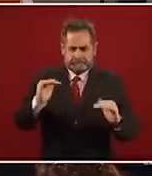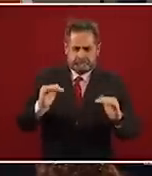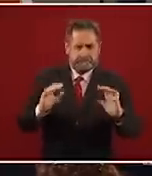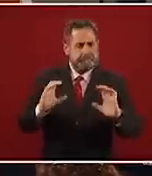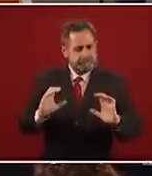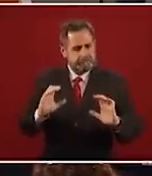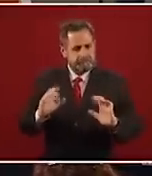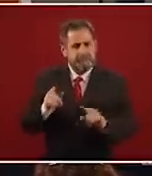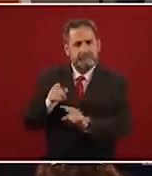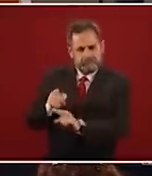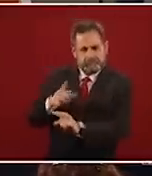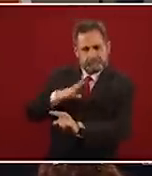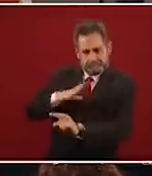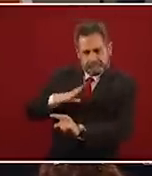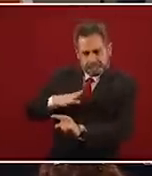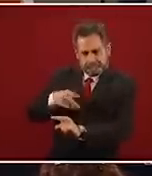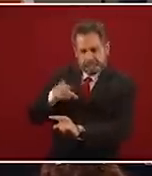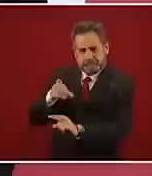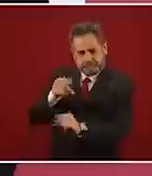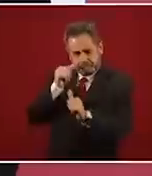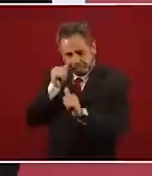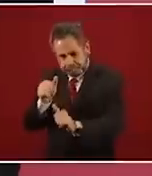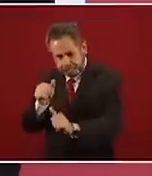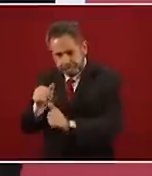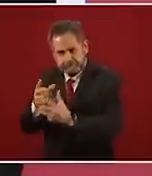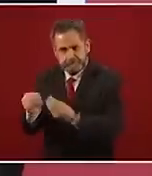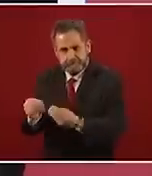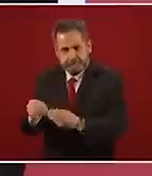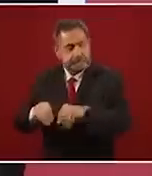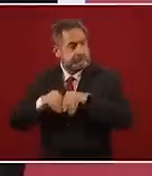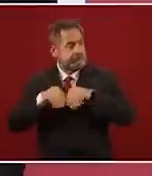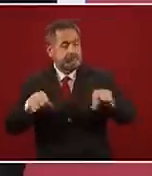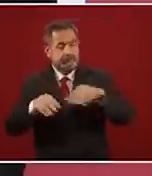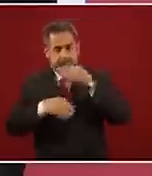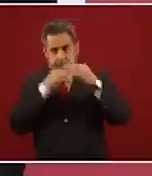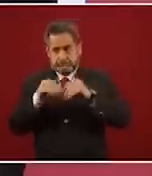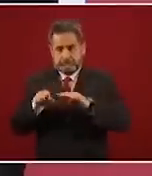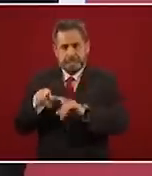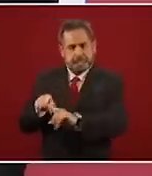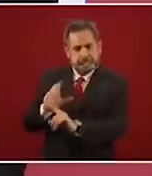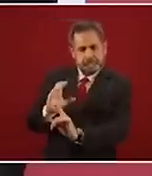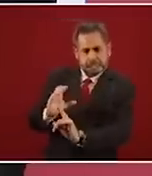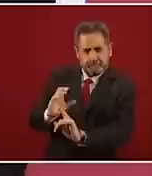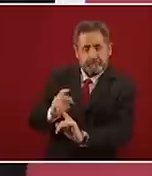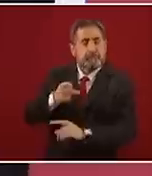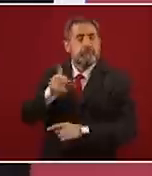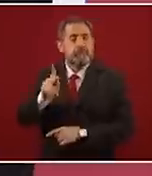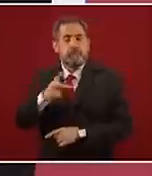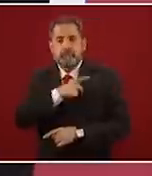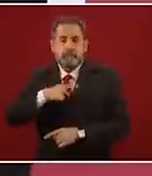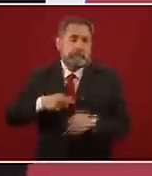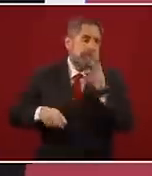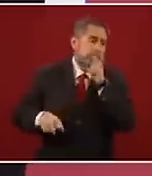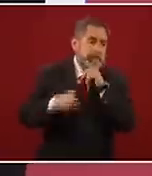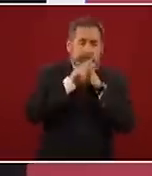un problema que atender y atenderlo, y decirlo de manera clara y transparente, pero no caer en